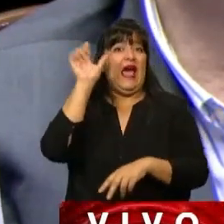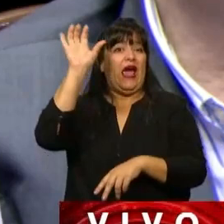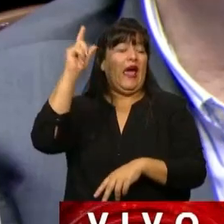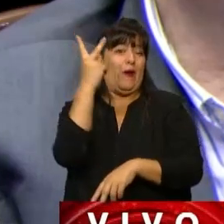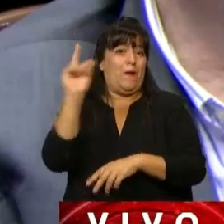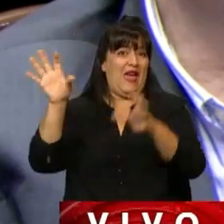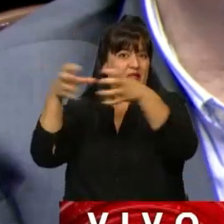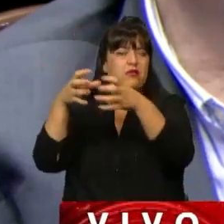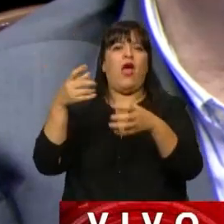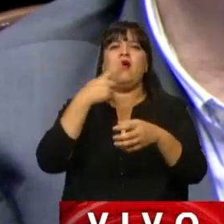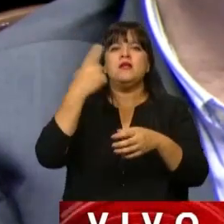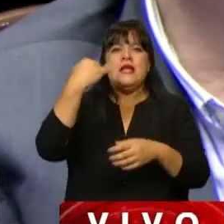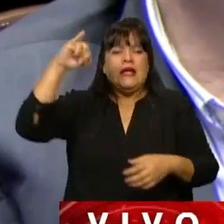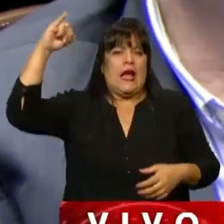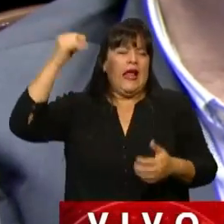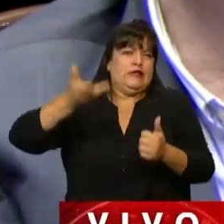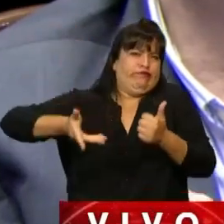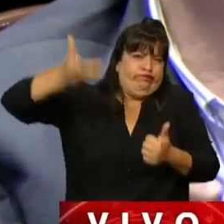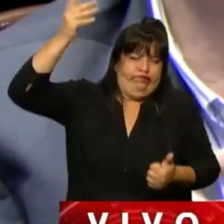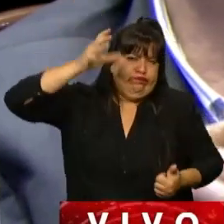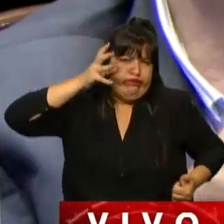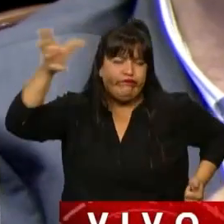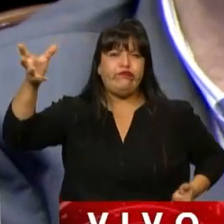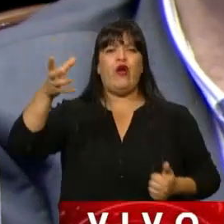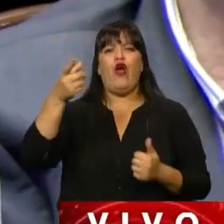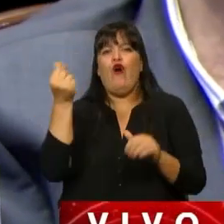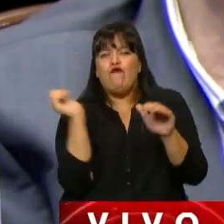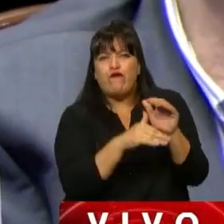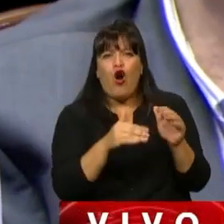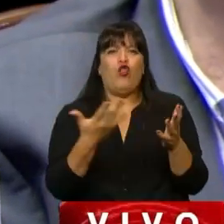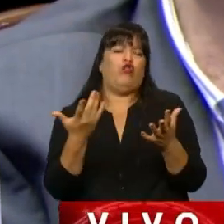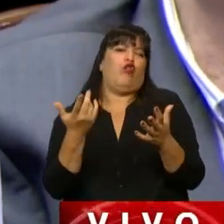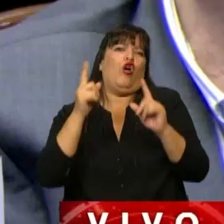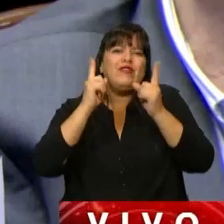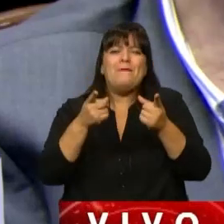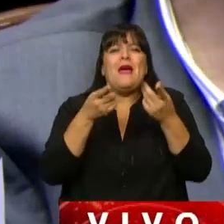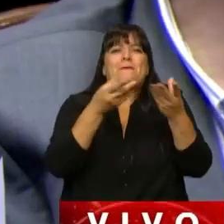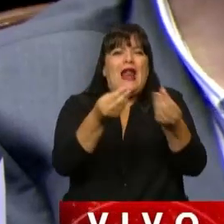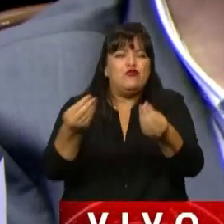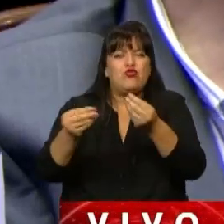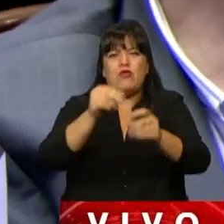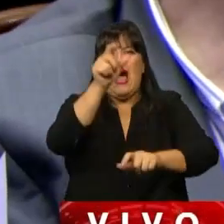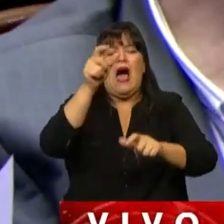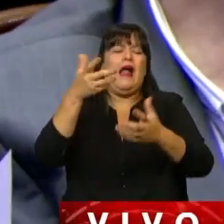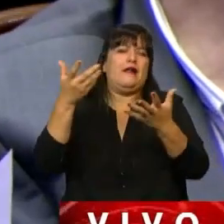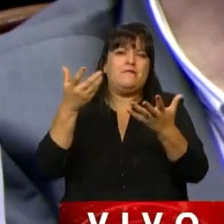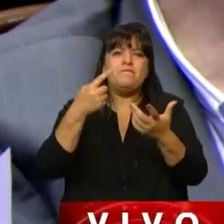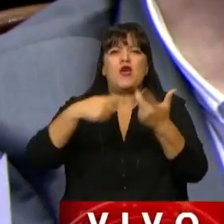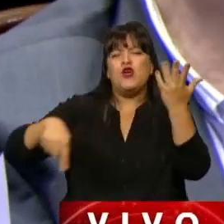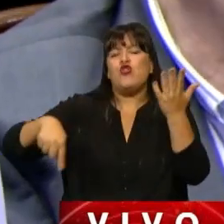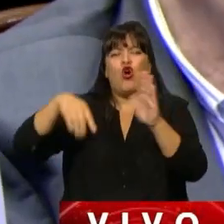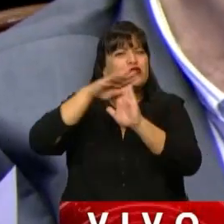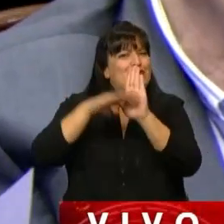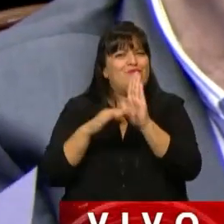Las sobretasas, los plazos, un fondo de resiliencia para tratar de ampliar las cuestiones que ya